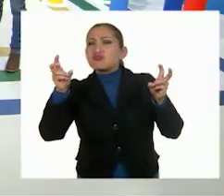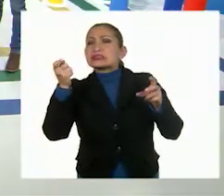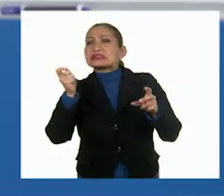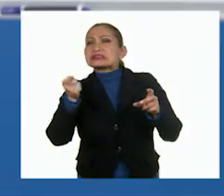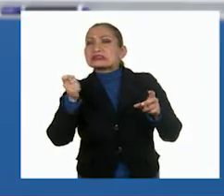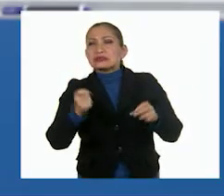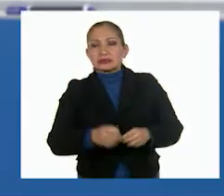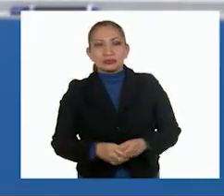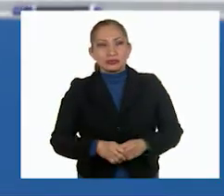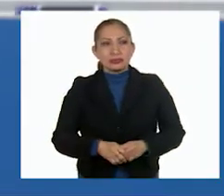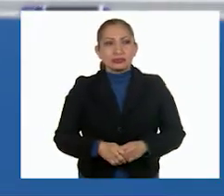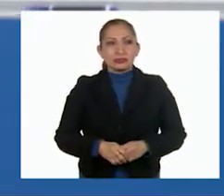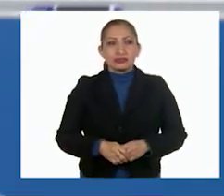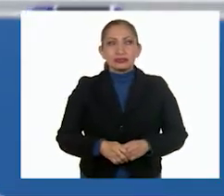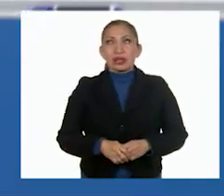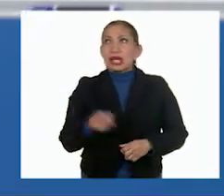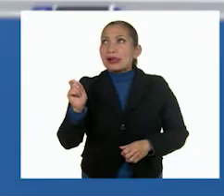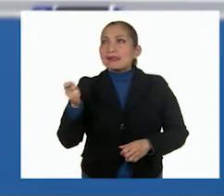Pues,